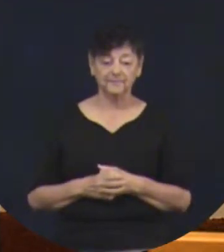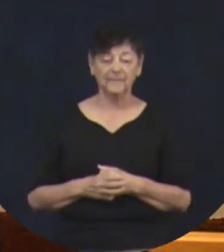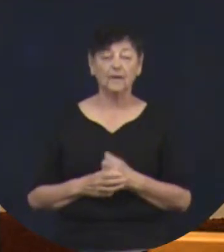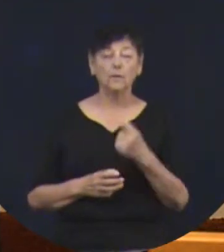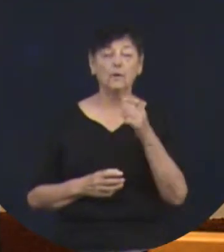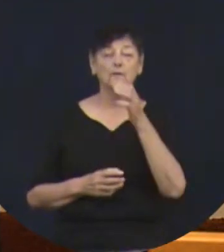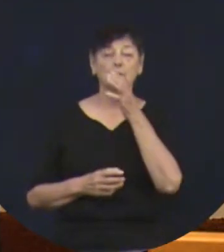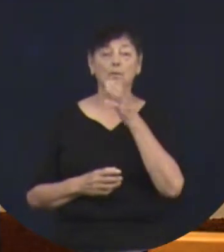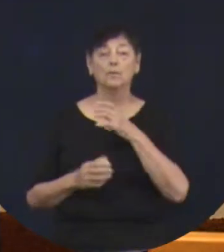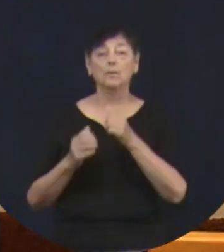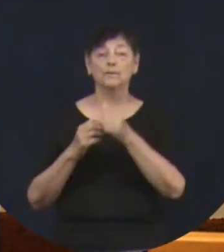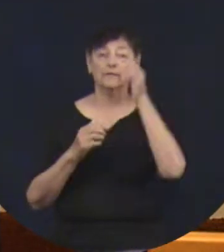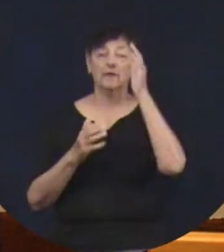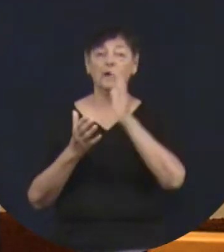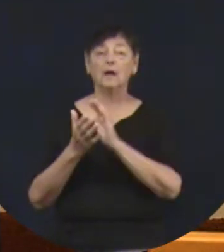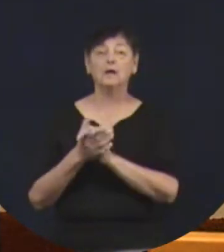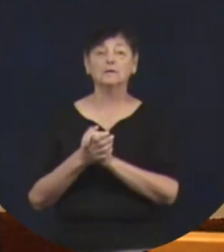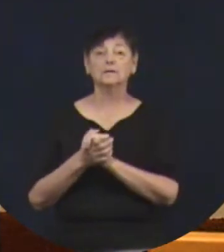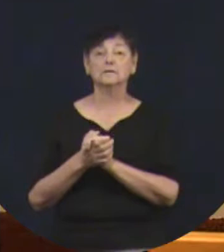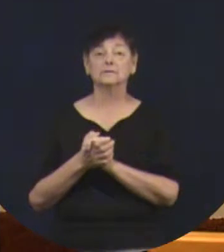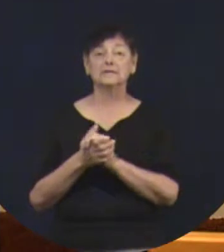Una viuda en esos tiempos